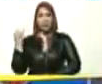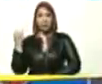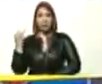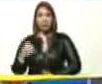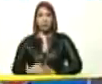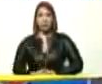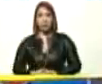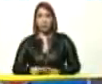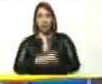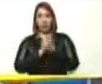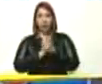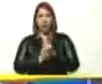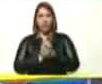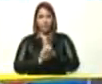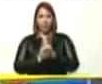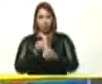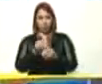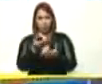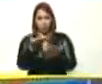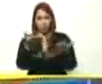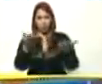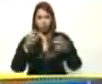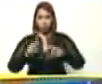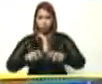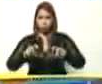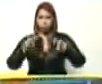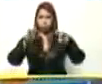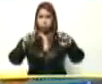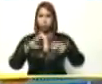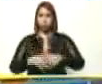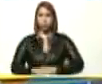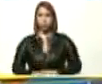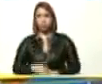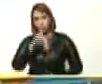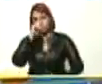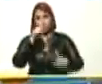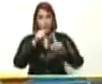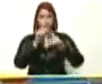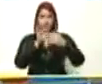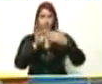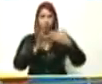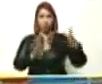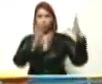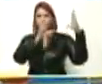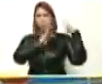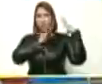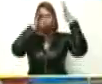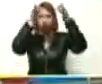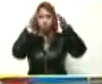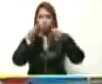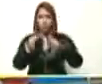compañeros y compañeras presentes, más allá de sus funciones formales,